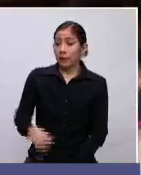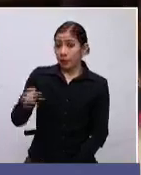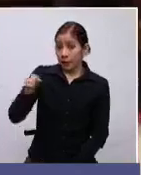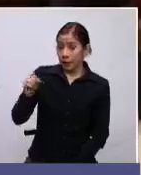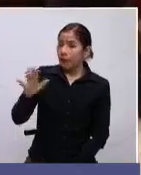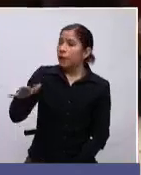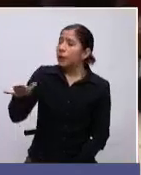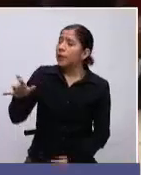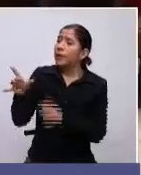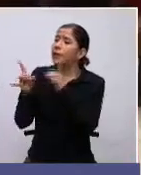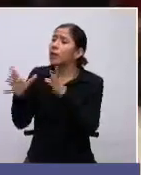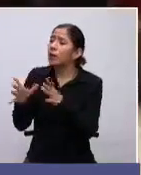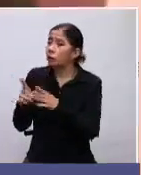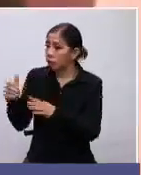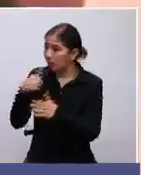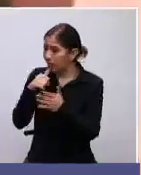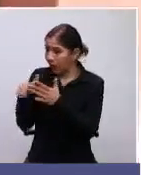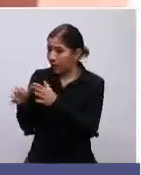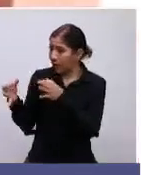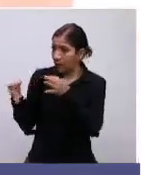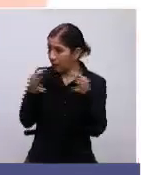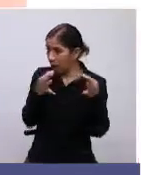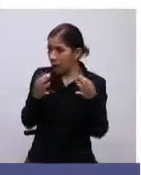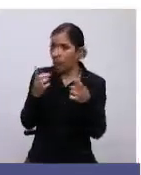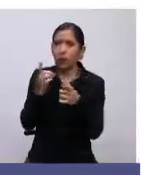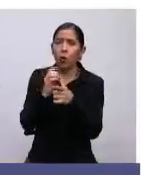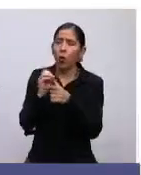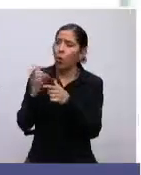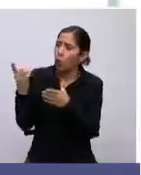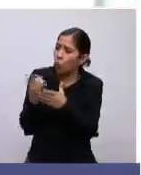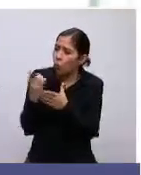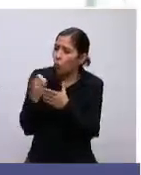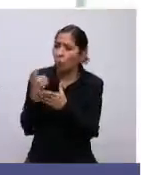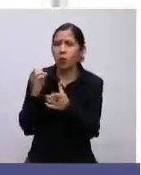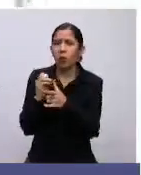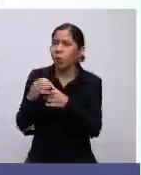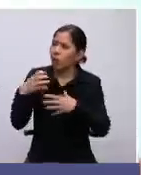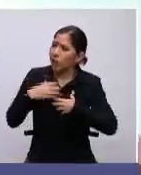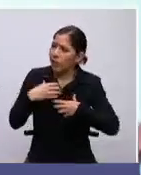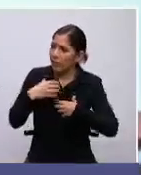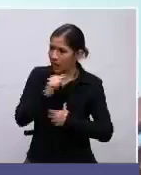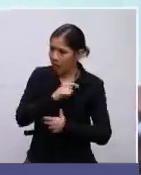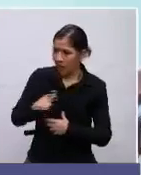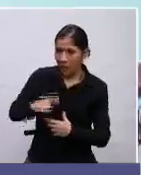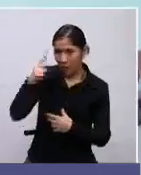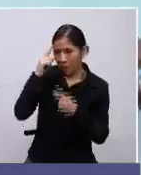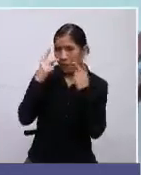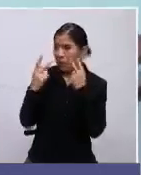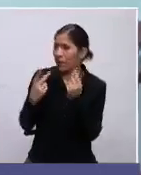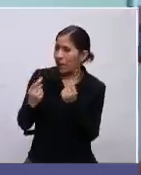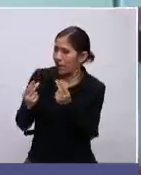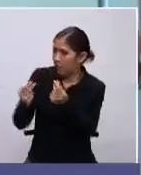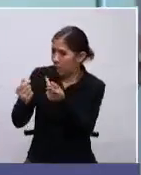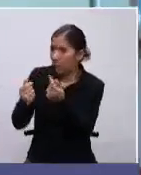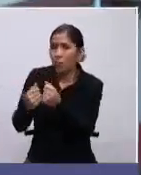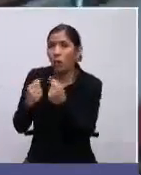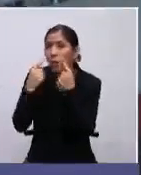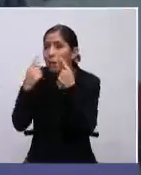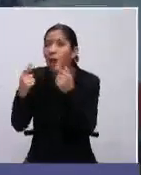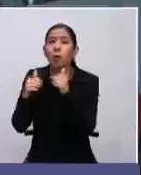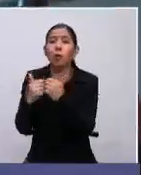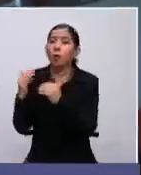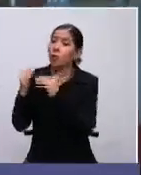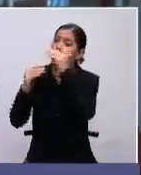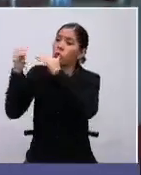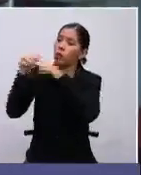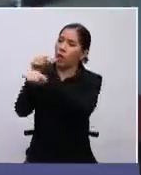Efectivamente. Señor director, ¿ustedes han hecho llegar alguna documentación, reclamo a la alcaldía para que esto se pueda agilizar y de una vez se pueda construir las